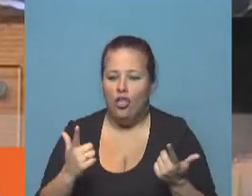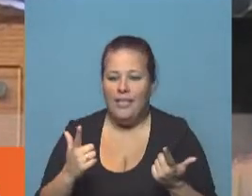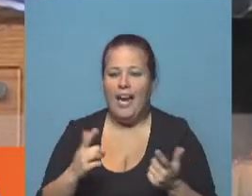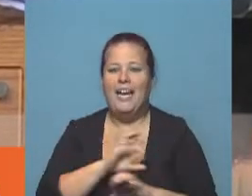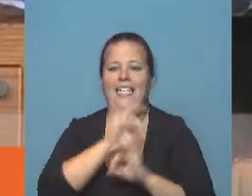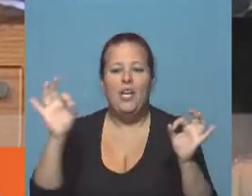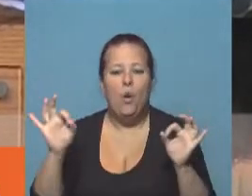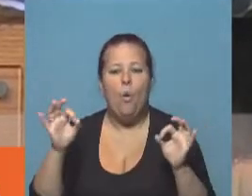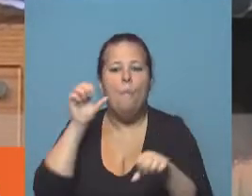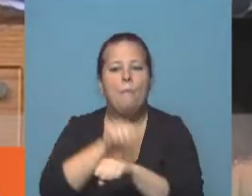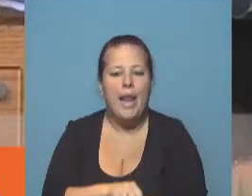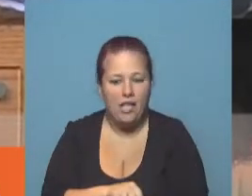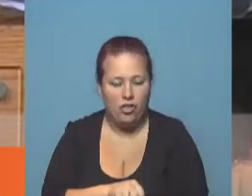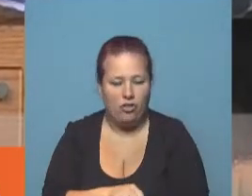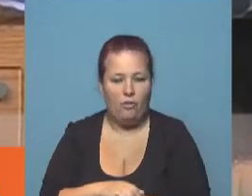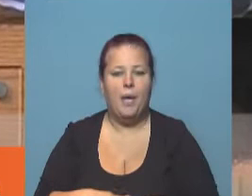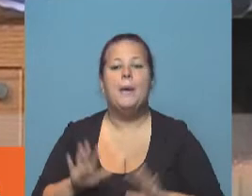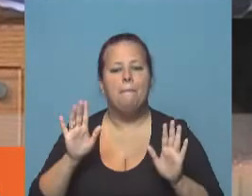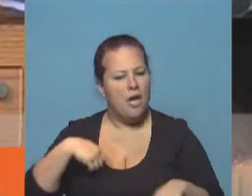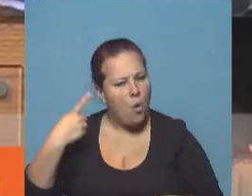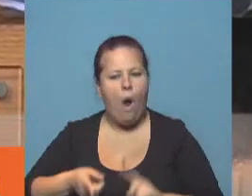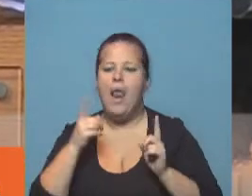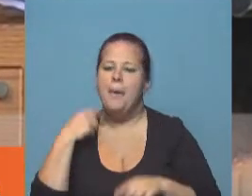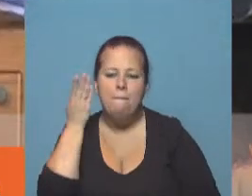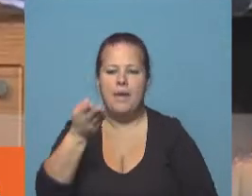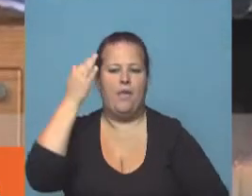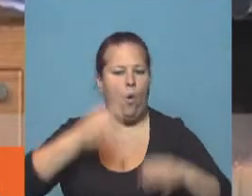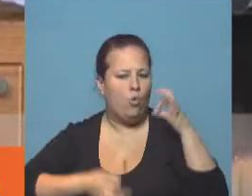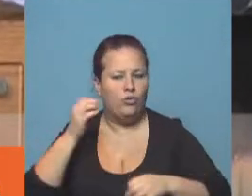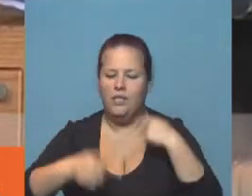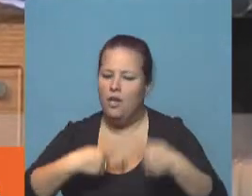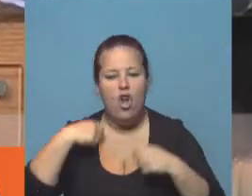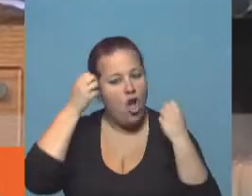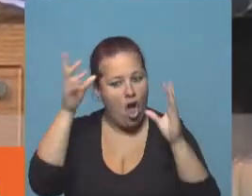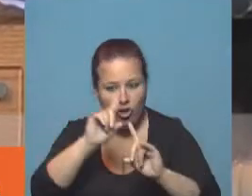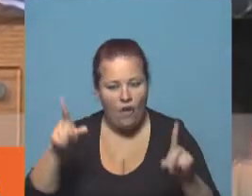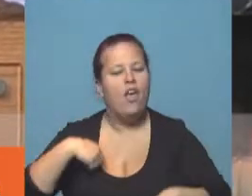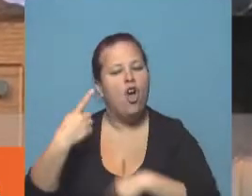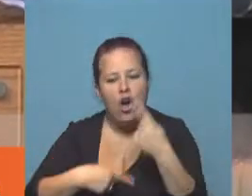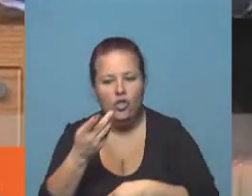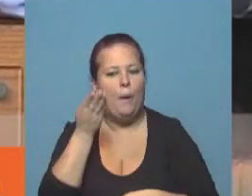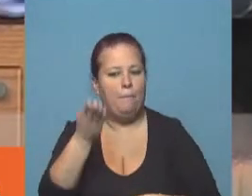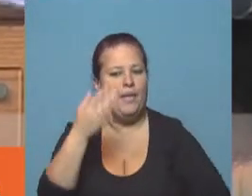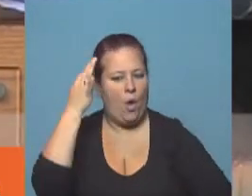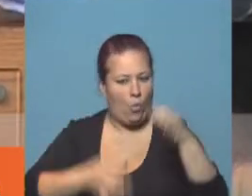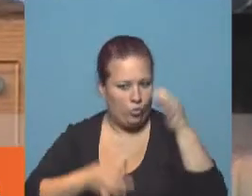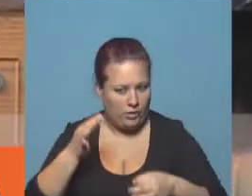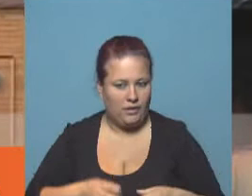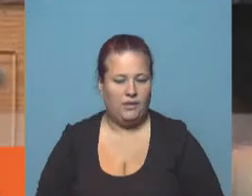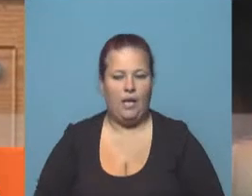un solo detenido. Pero seguiremos pidiendo justicia. No lo olviden, seguiremos pidiendo justicia.